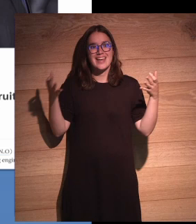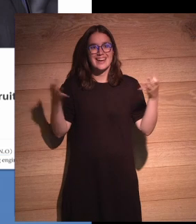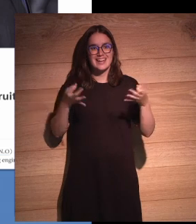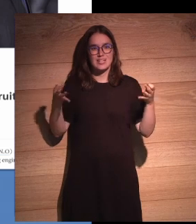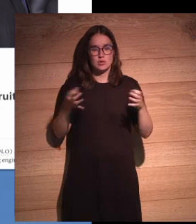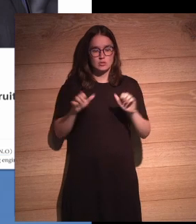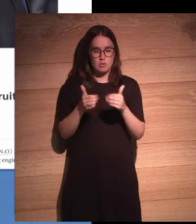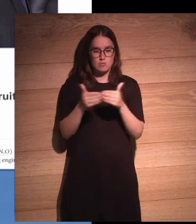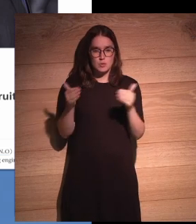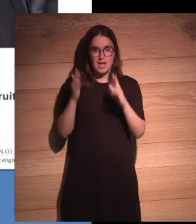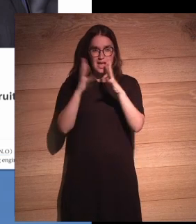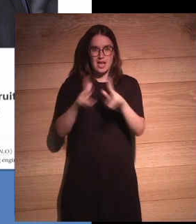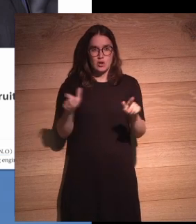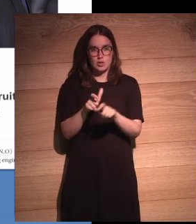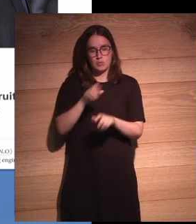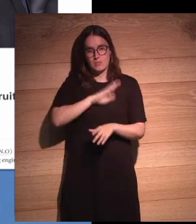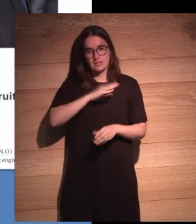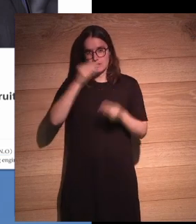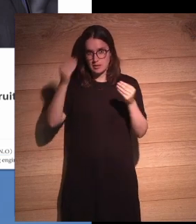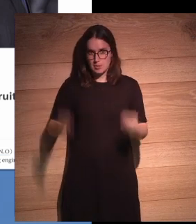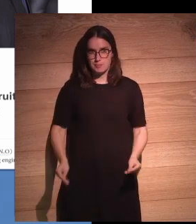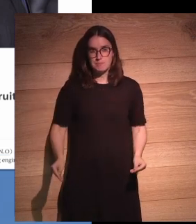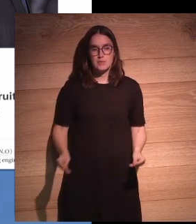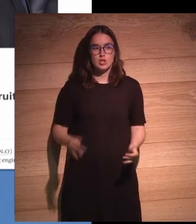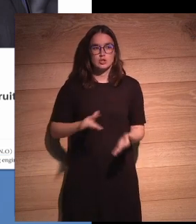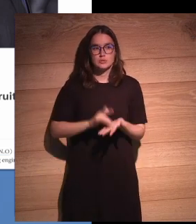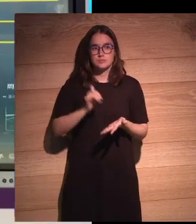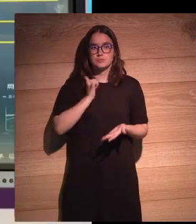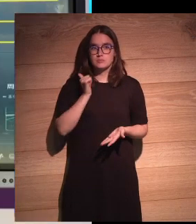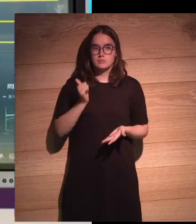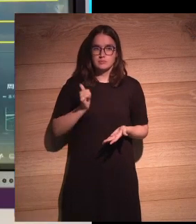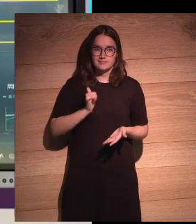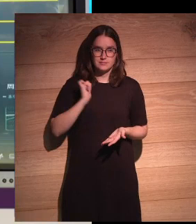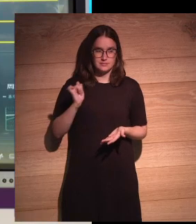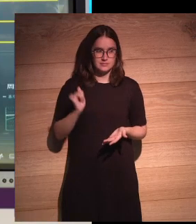de introducir algoritmos. Es bastante bueno. He tenido la oportunidad de